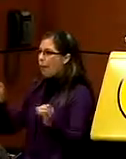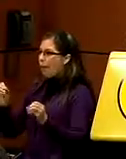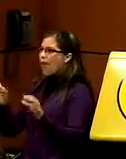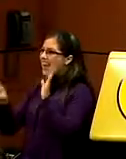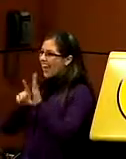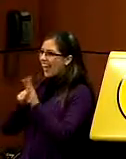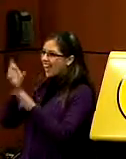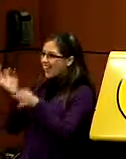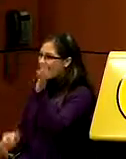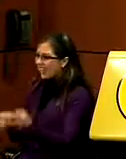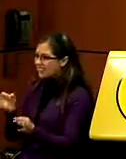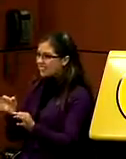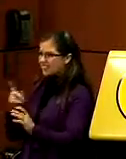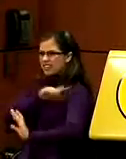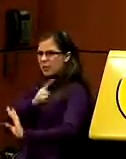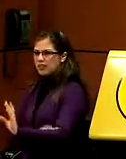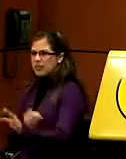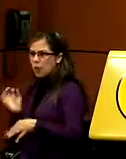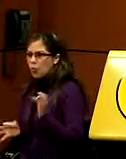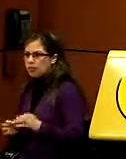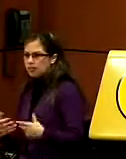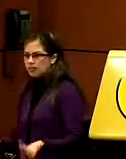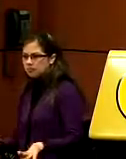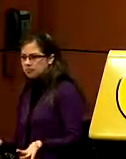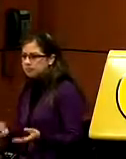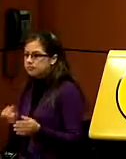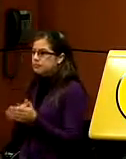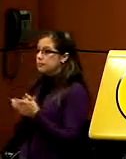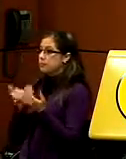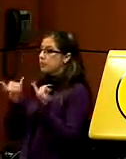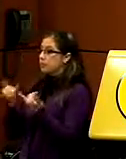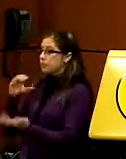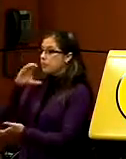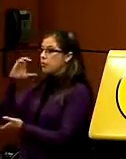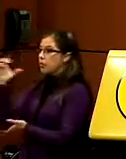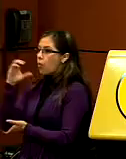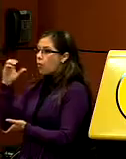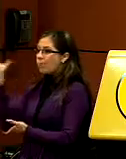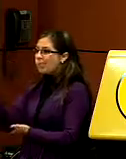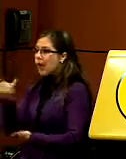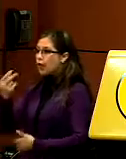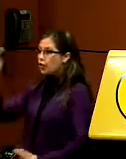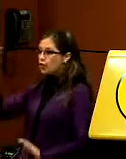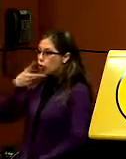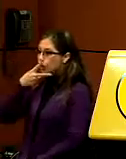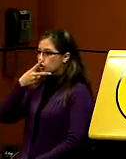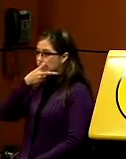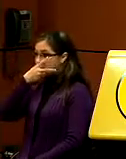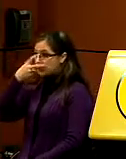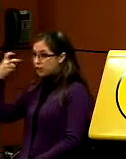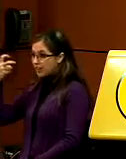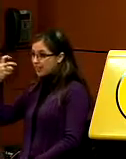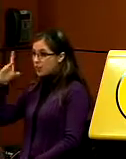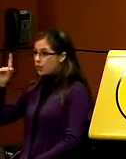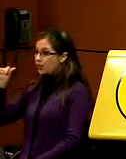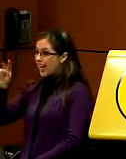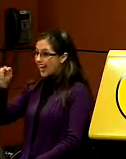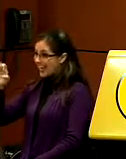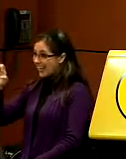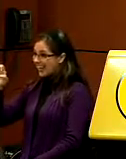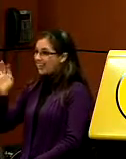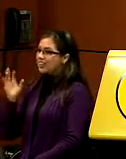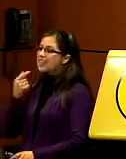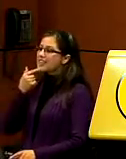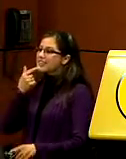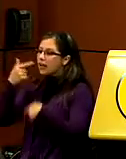qué significa la la capacidad jurídica en Colombia hay 2,600 según el censo del dane del 2005 hay